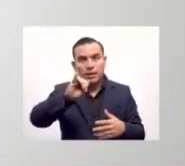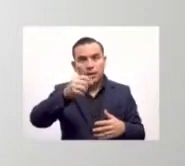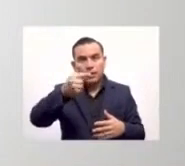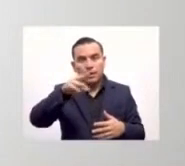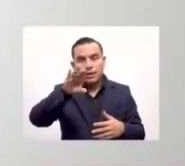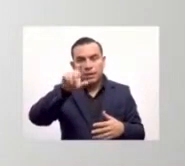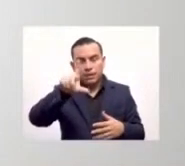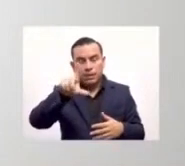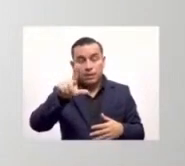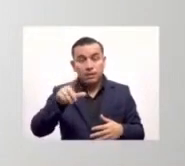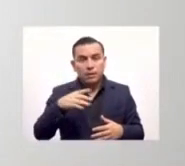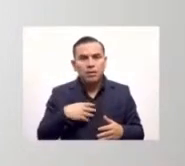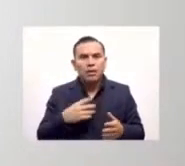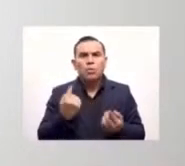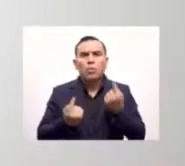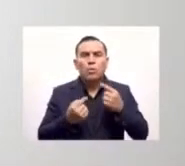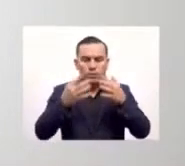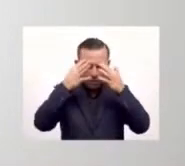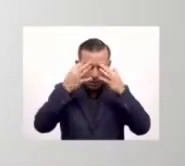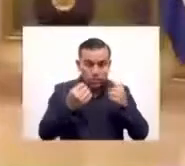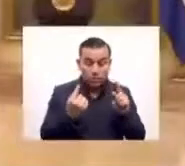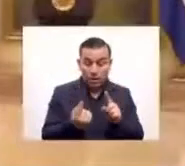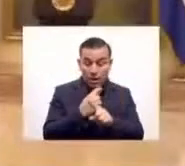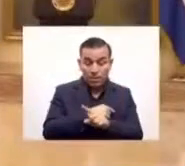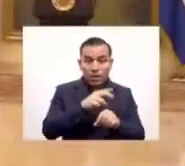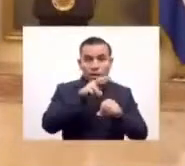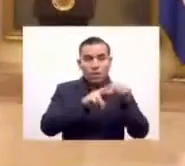muchos países se fueron a Suiza, tanto